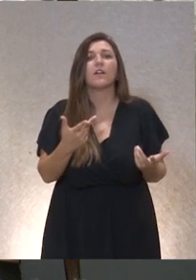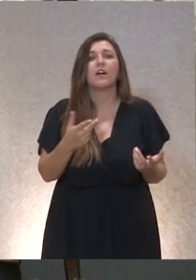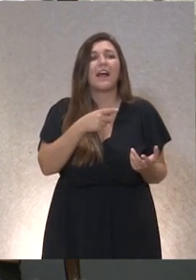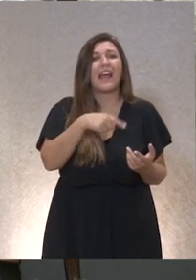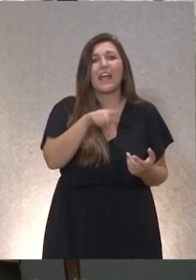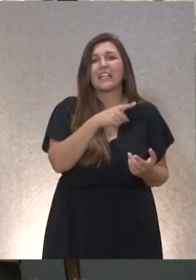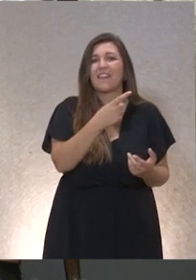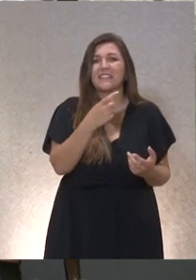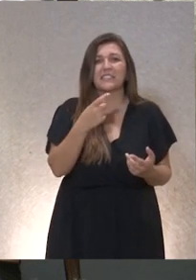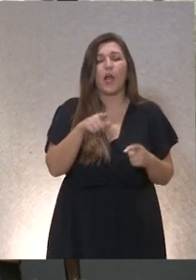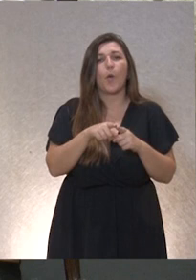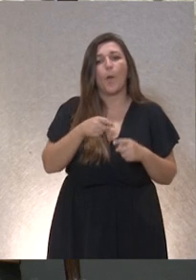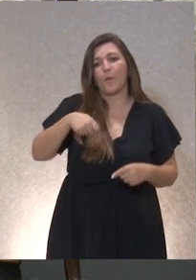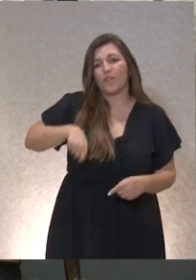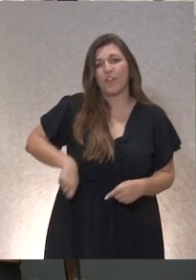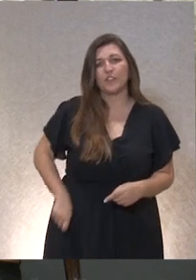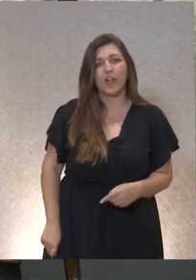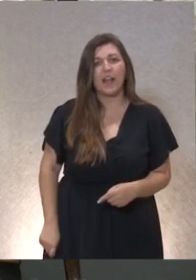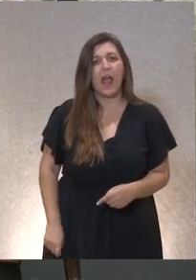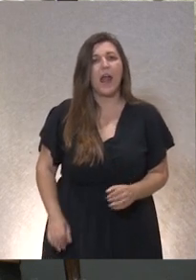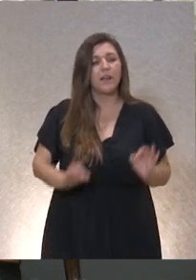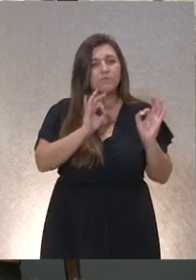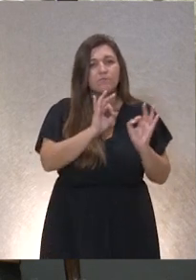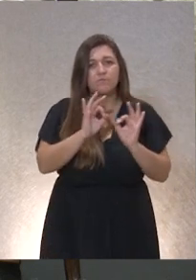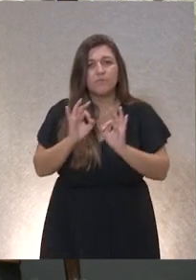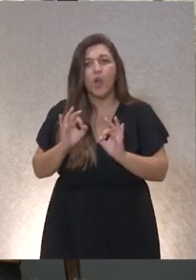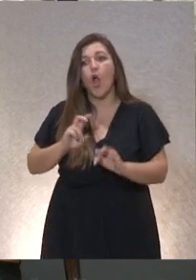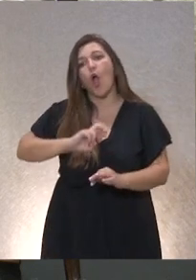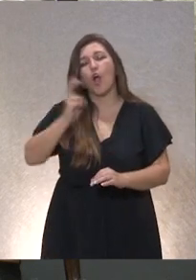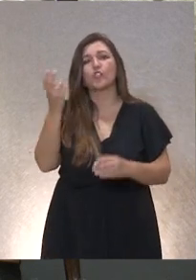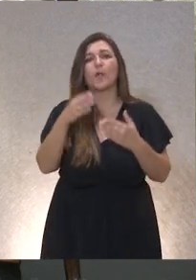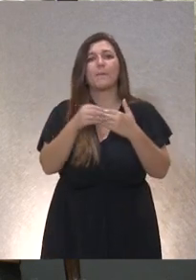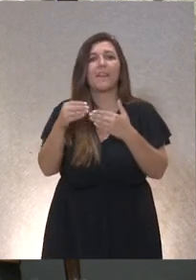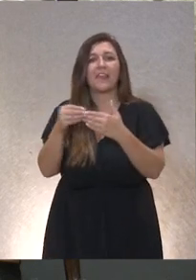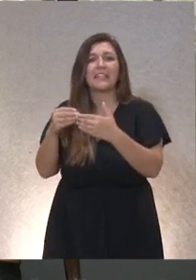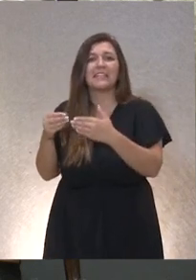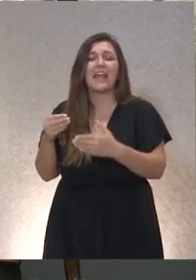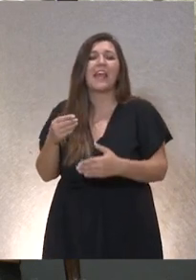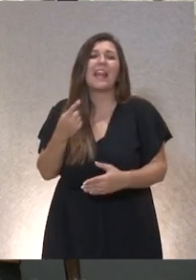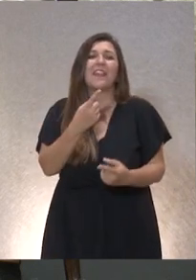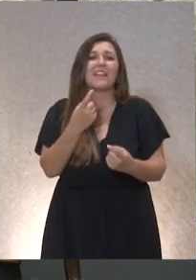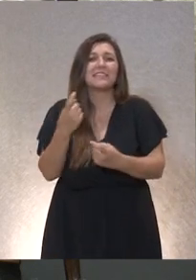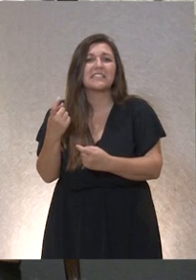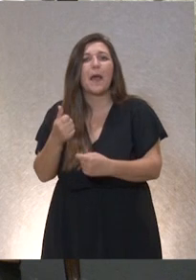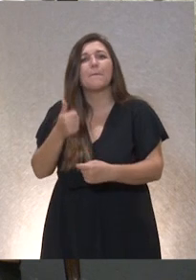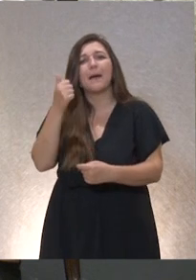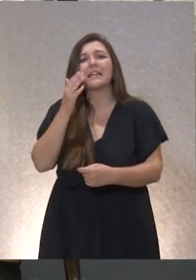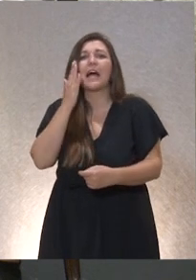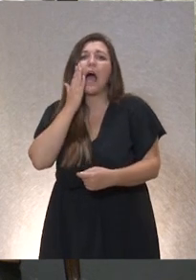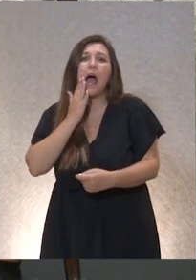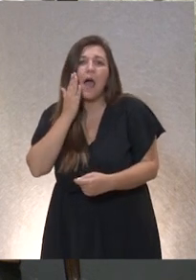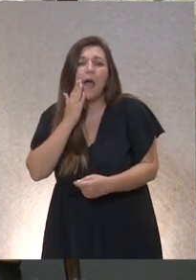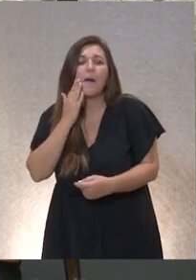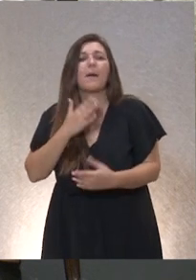tanto muy profesional conciso como con otros pacientes que necesitas mucha más amabilidad y